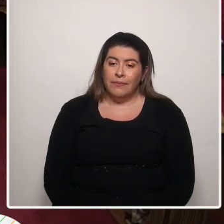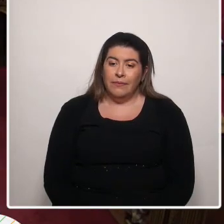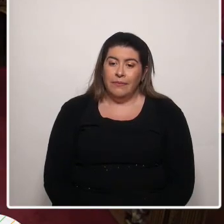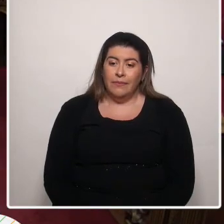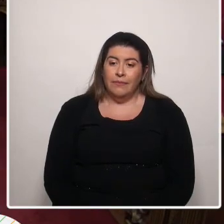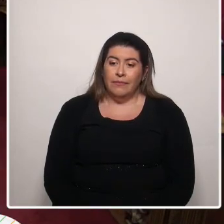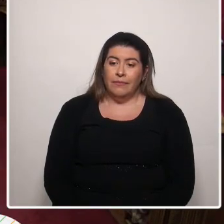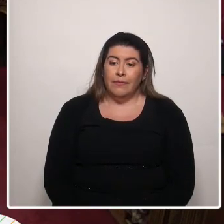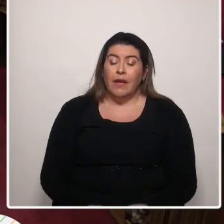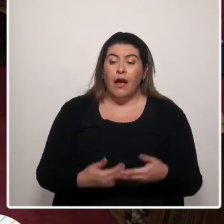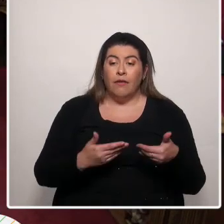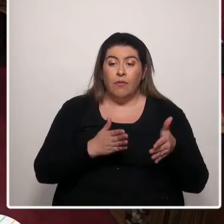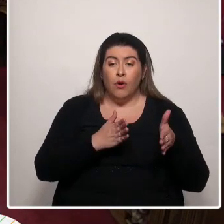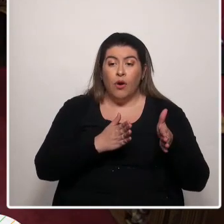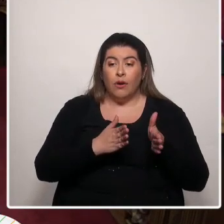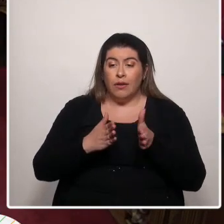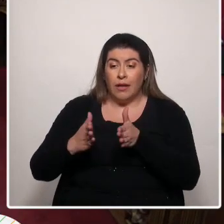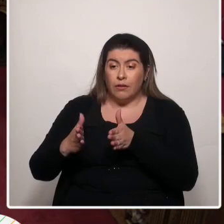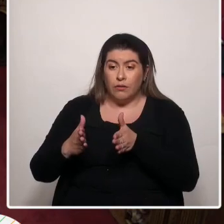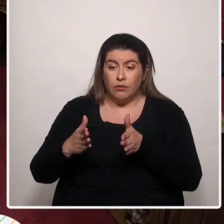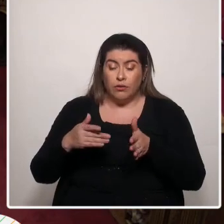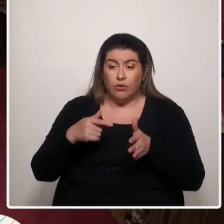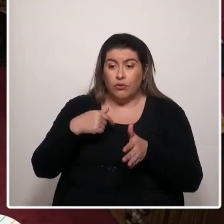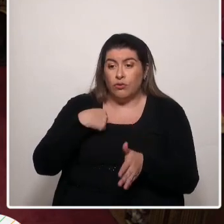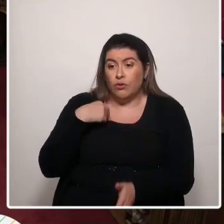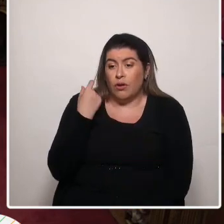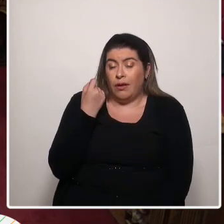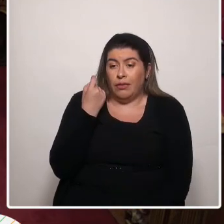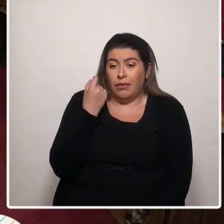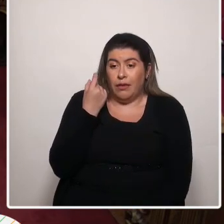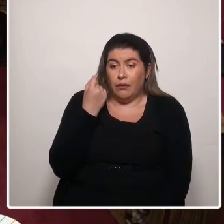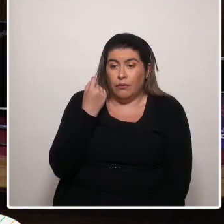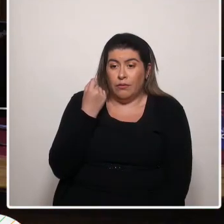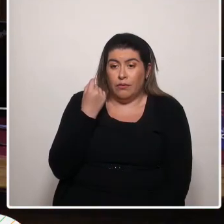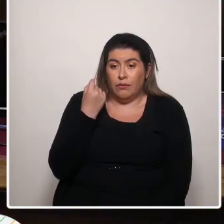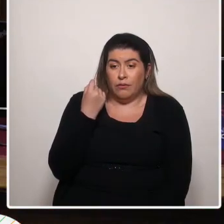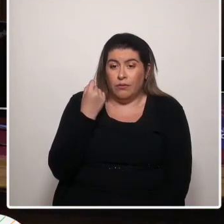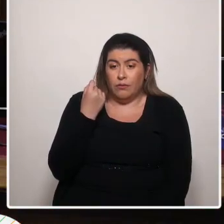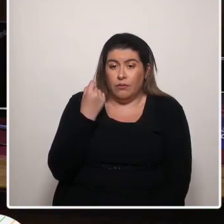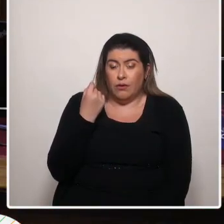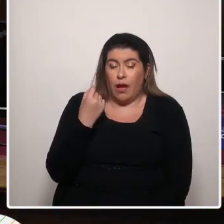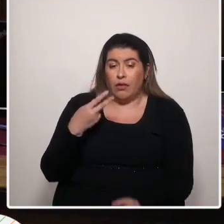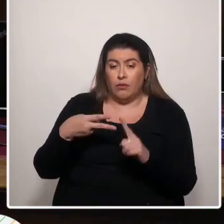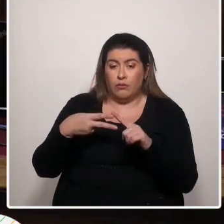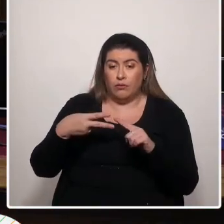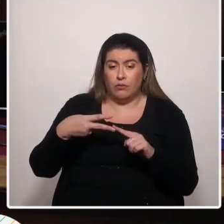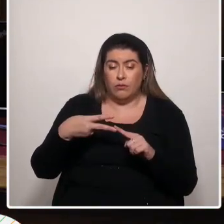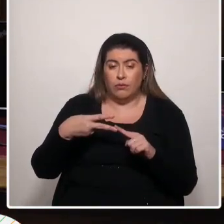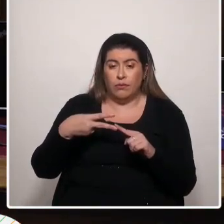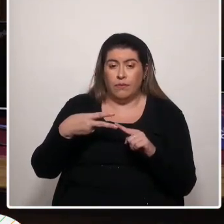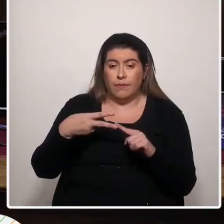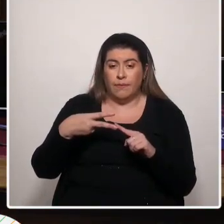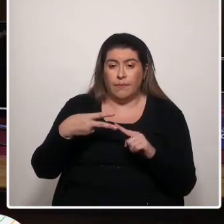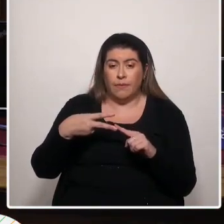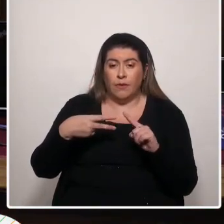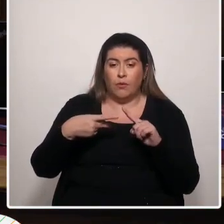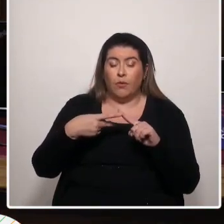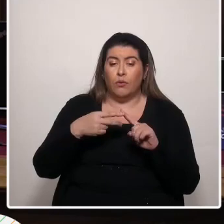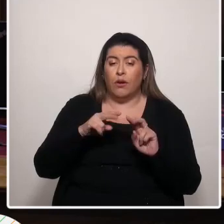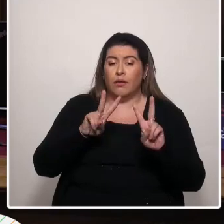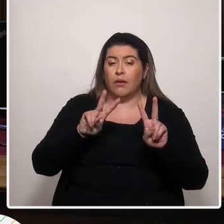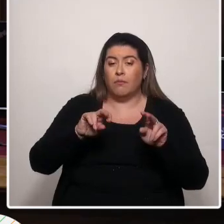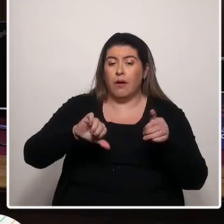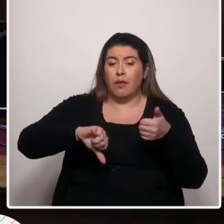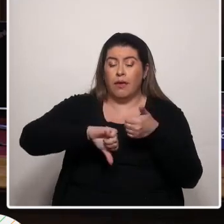Para ir ordenando un poco, yo hasta aquí entiendo que hay dos reparos. Uno, el género, si va a